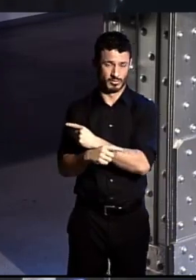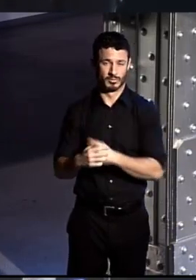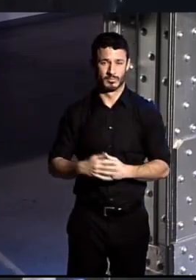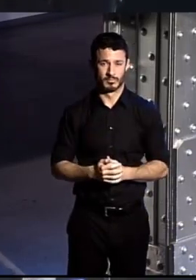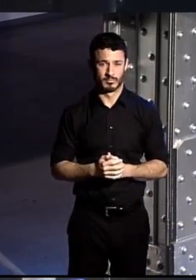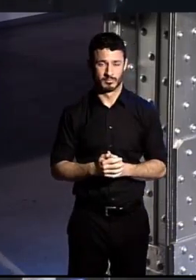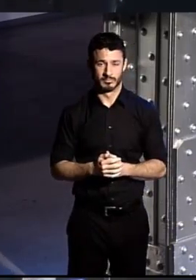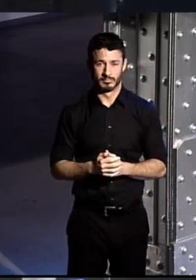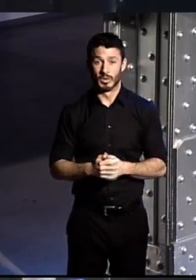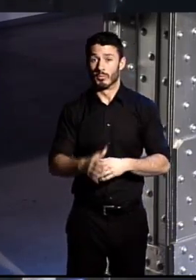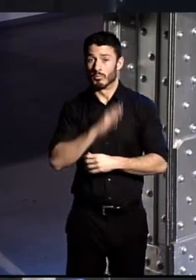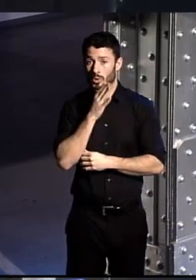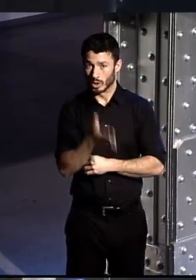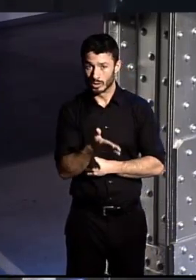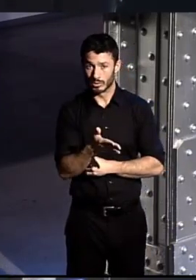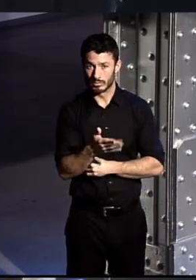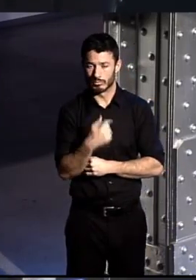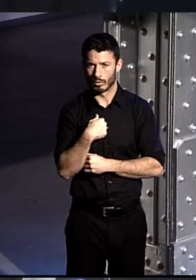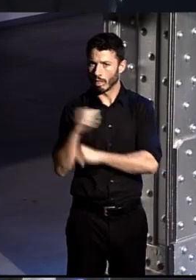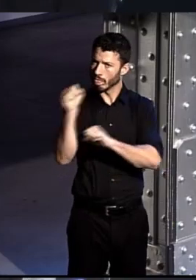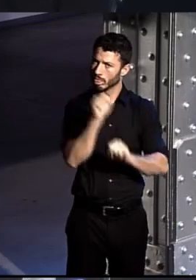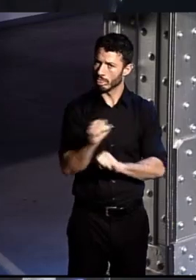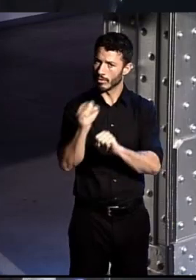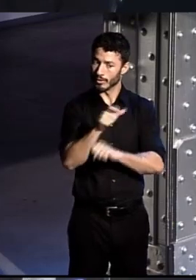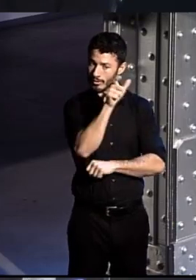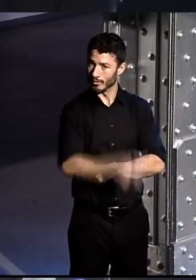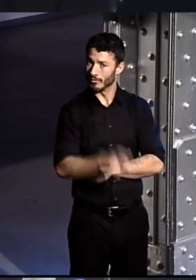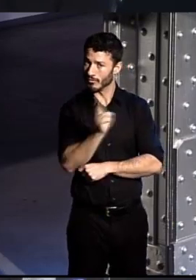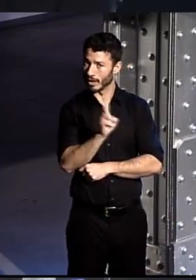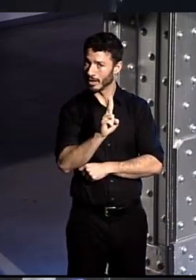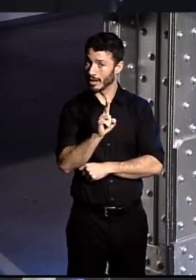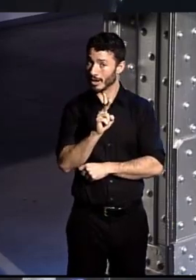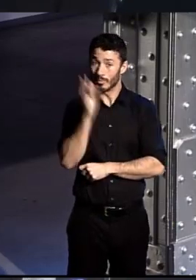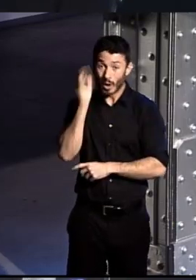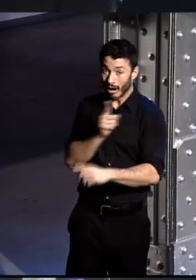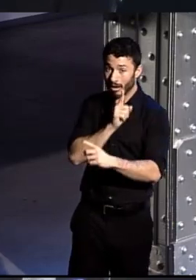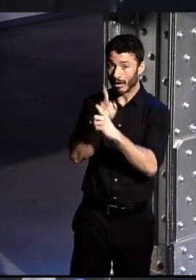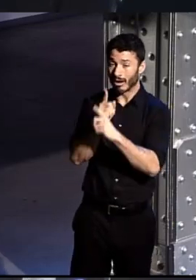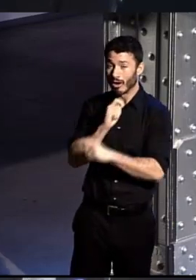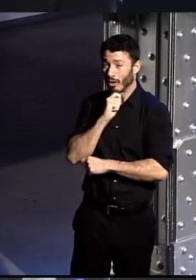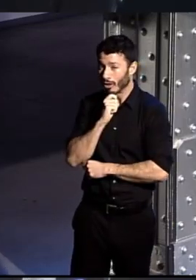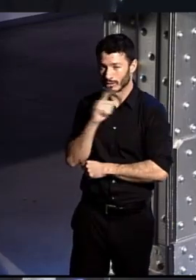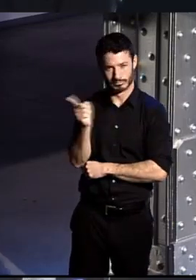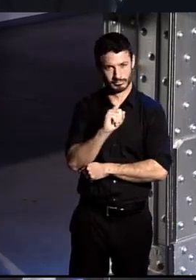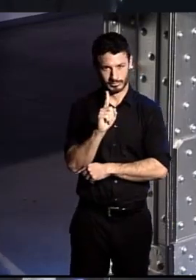todo esto, por eso yo defiendo que Verne no es misógino, que era tu primera